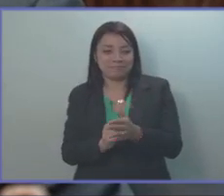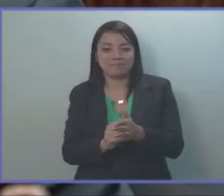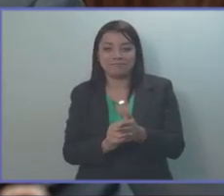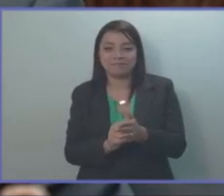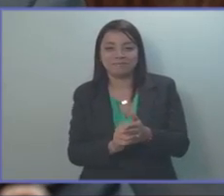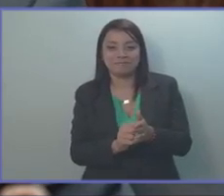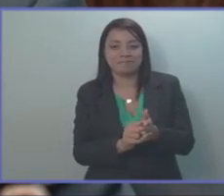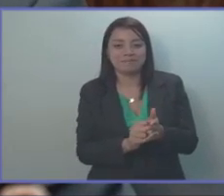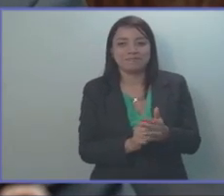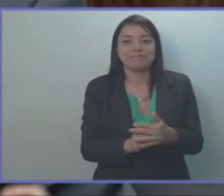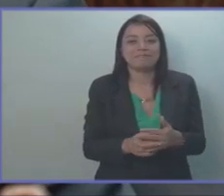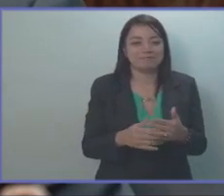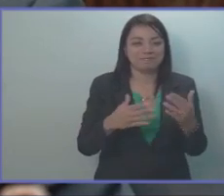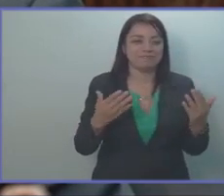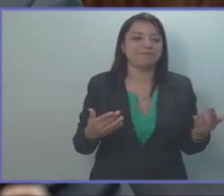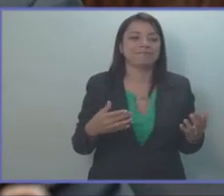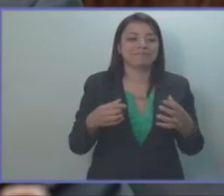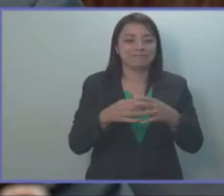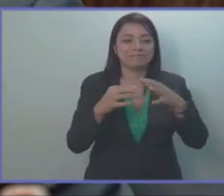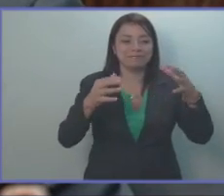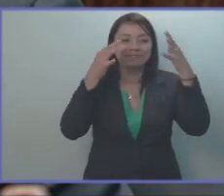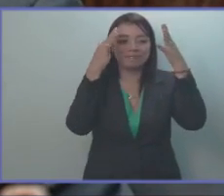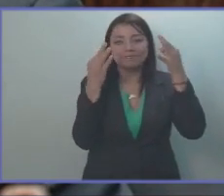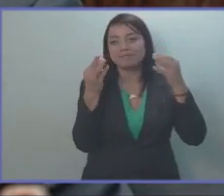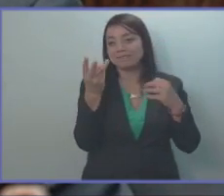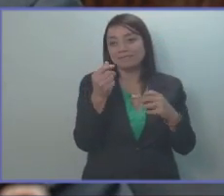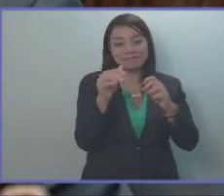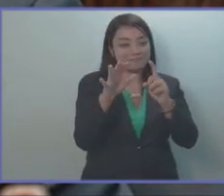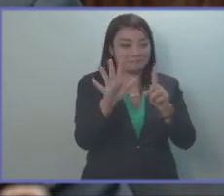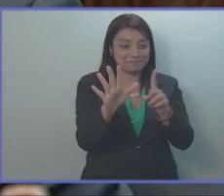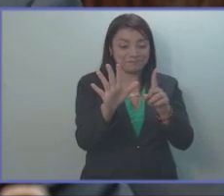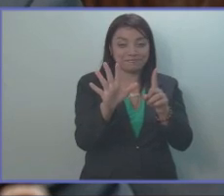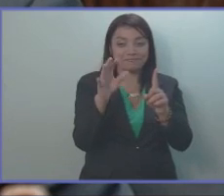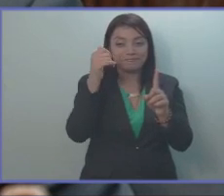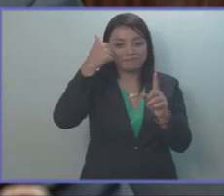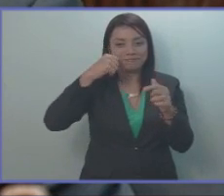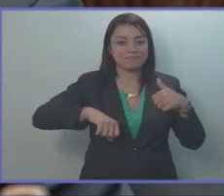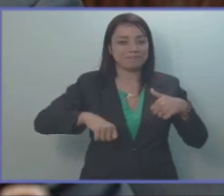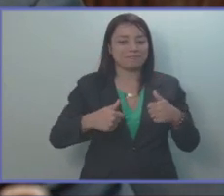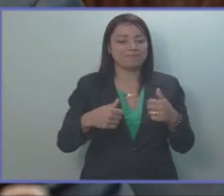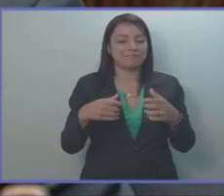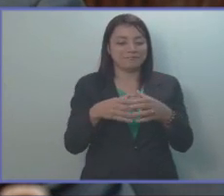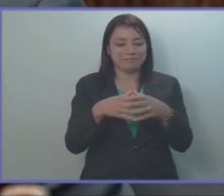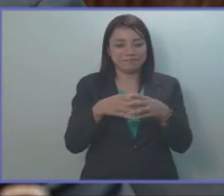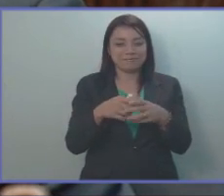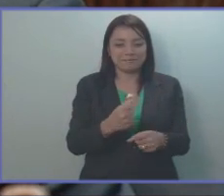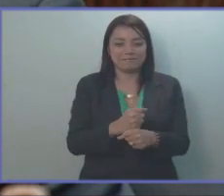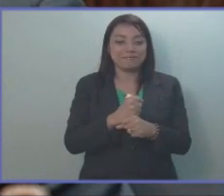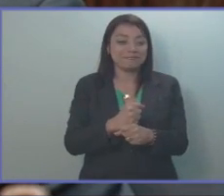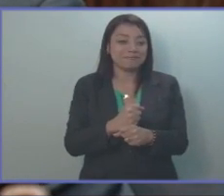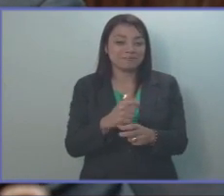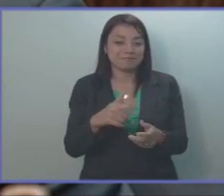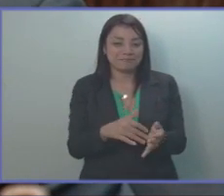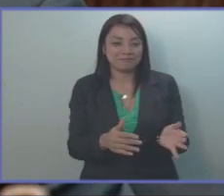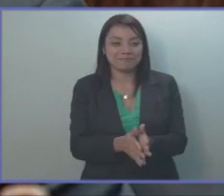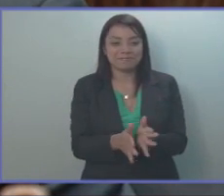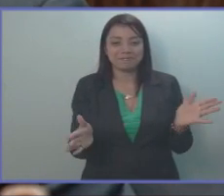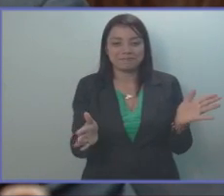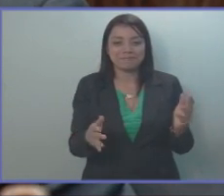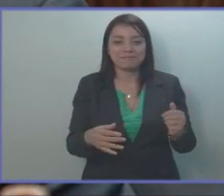presente. Dictamen número 6, favorable. La Comisión de Seguridad Pública y Combate